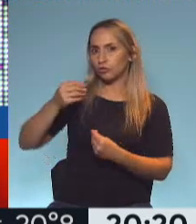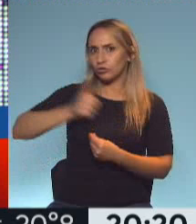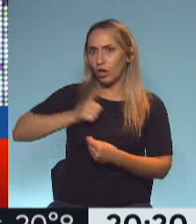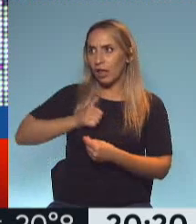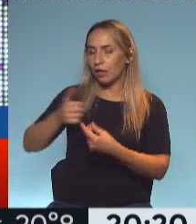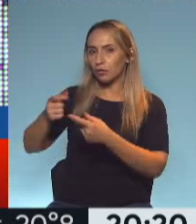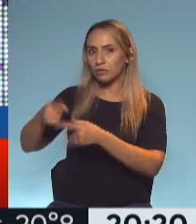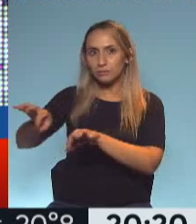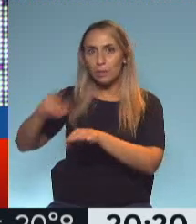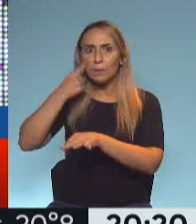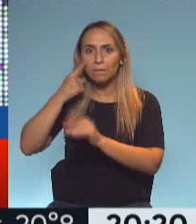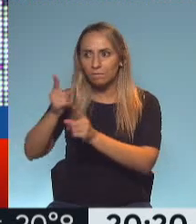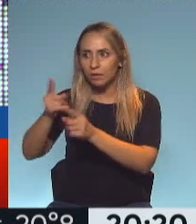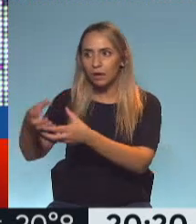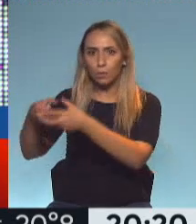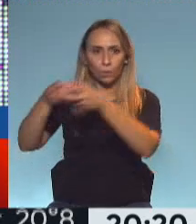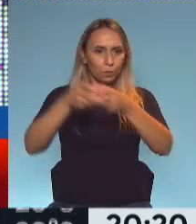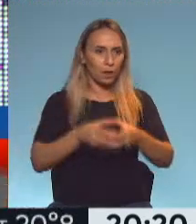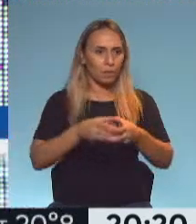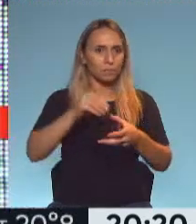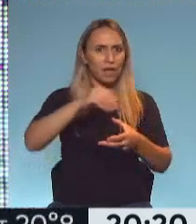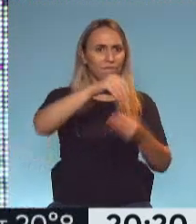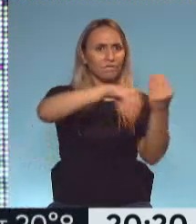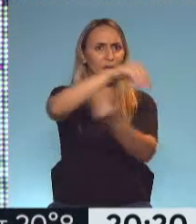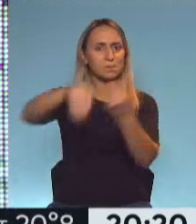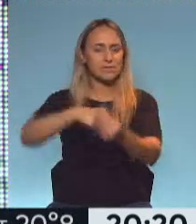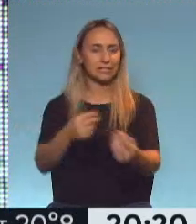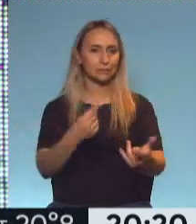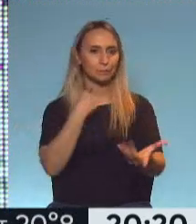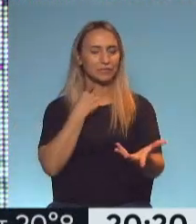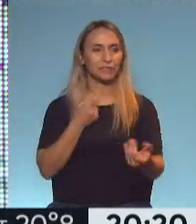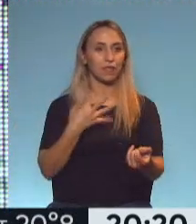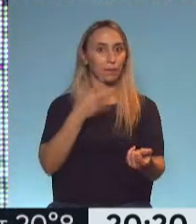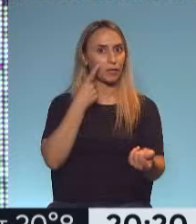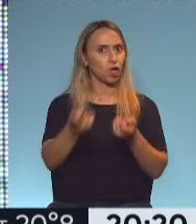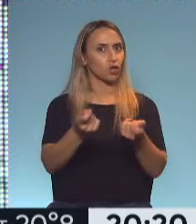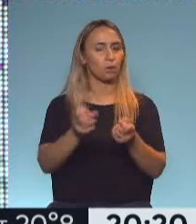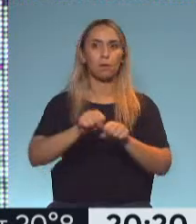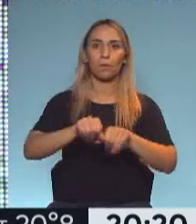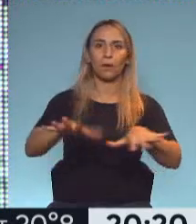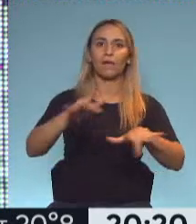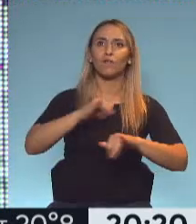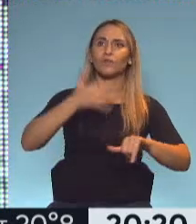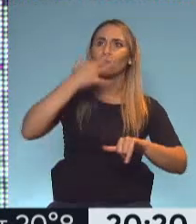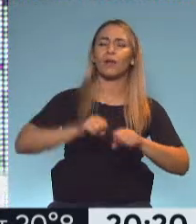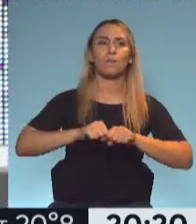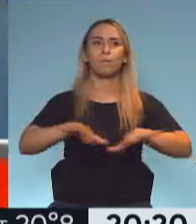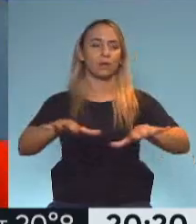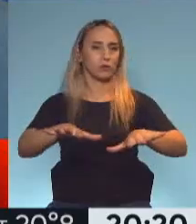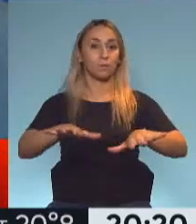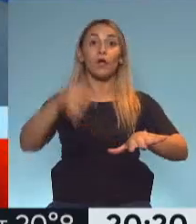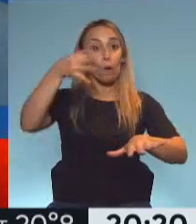con las familias, ¿no? Una tecnología de la impunidad, le decimos nosotros. Ahora próximamente va a ser editado un libro del